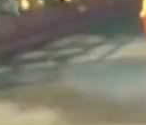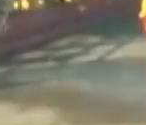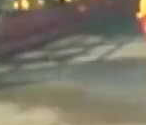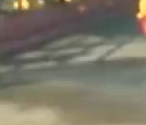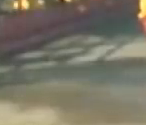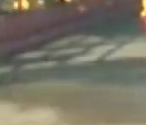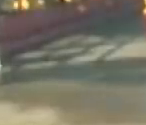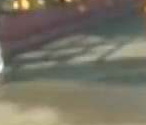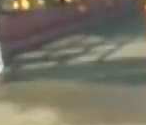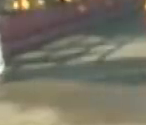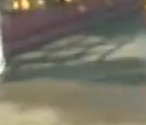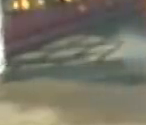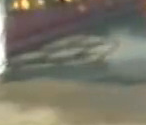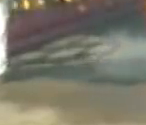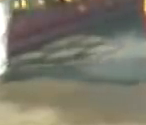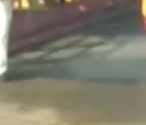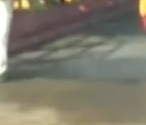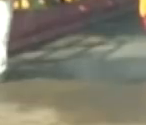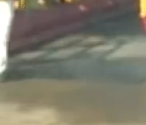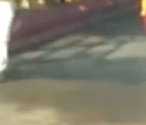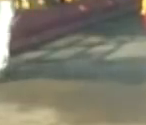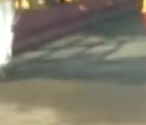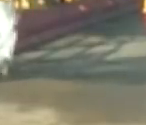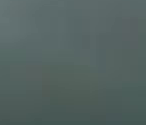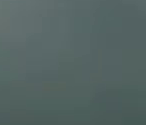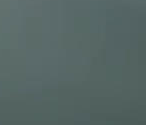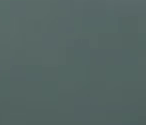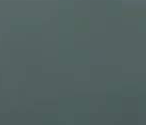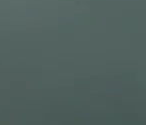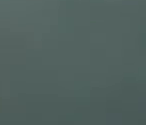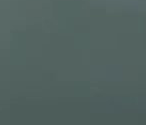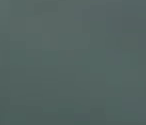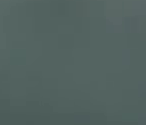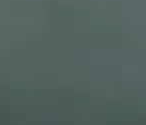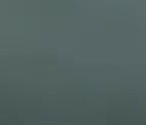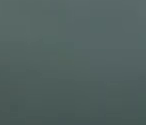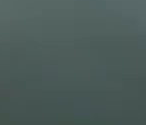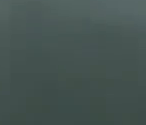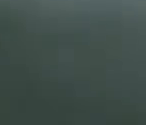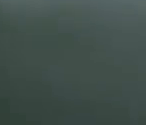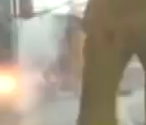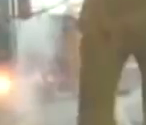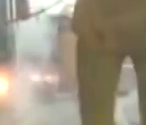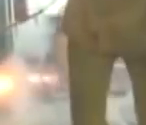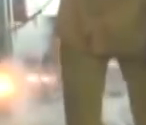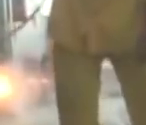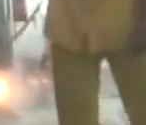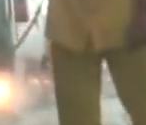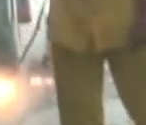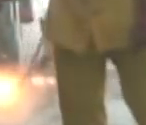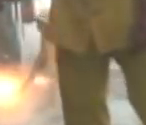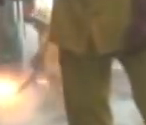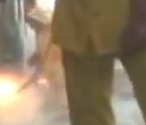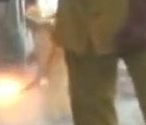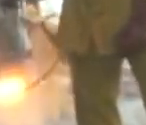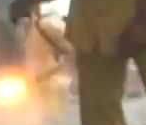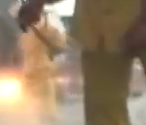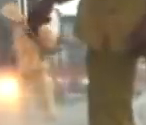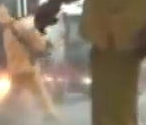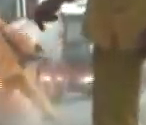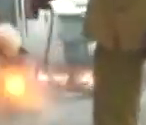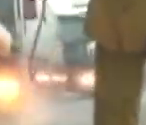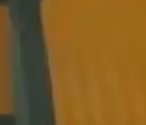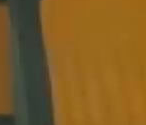de desinfección en todas las paradas de Transbarca y en todos los autobuses que cumplen la ruta